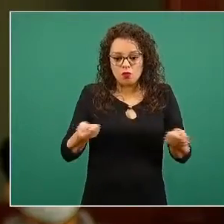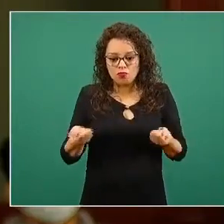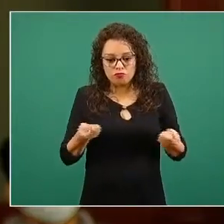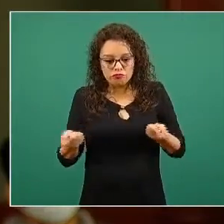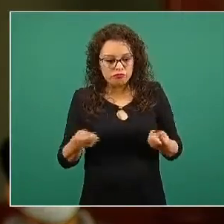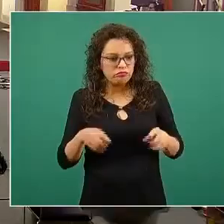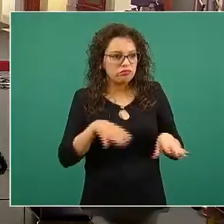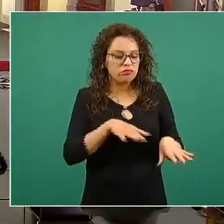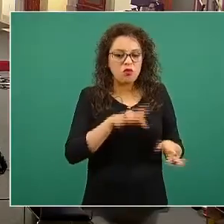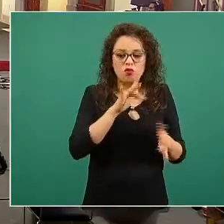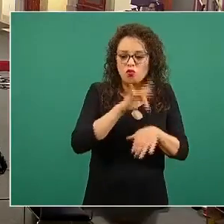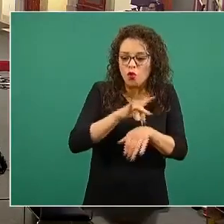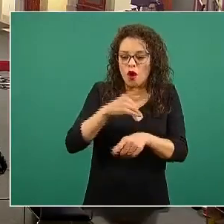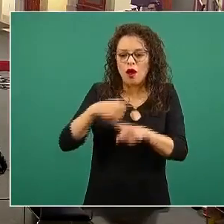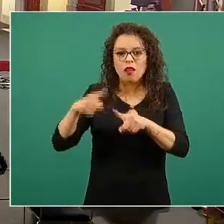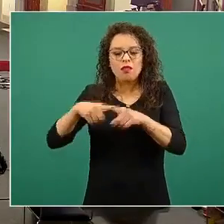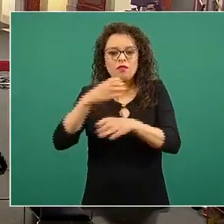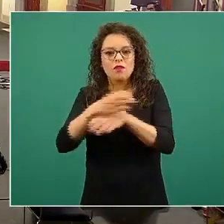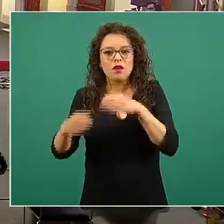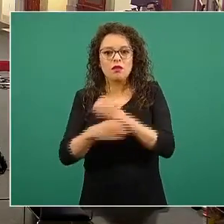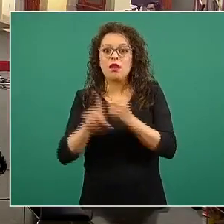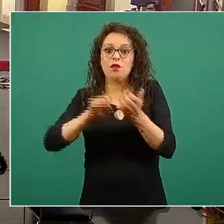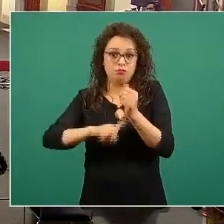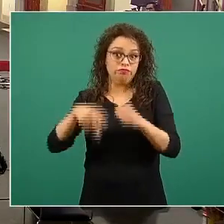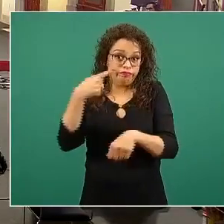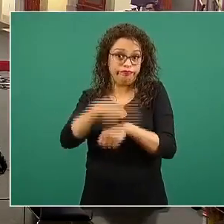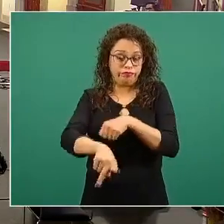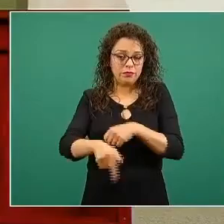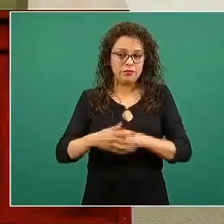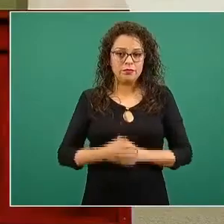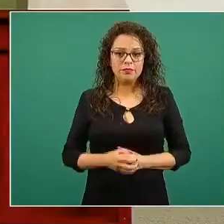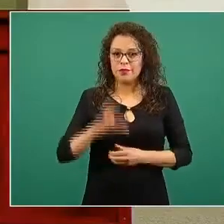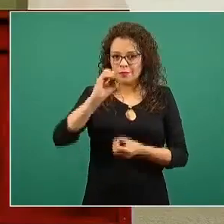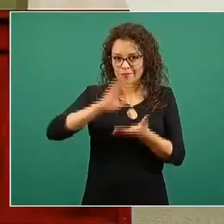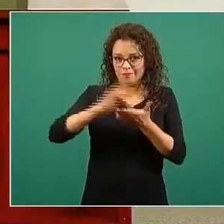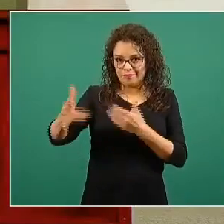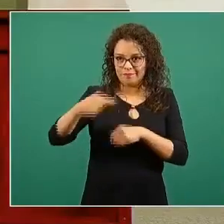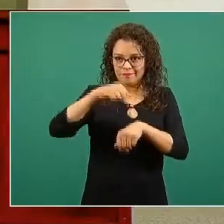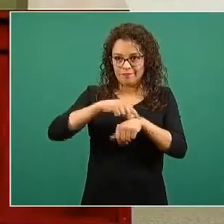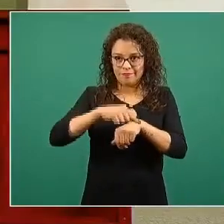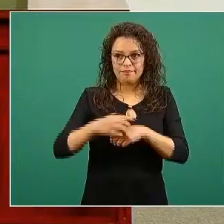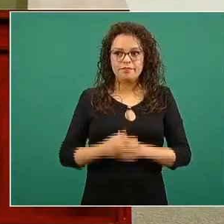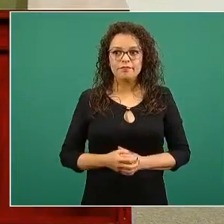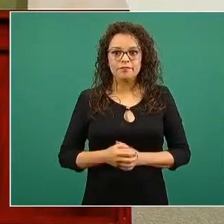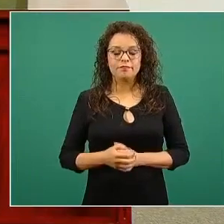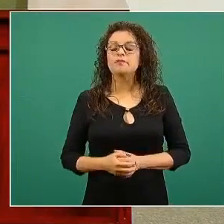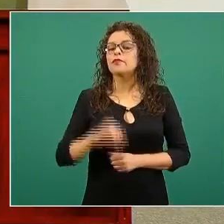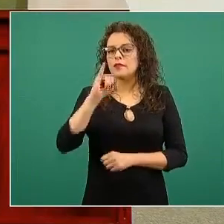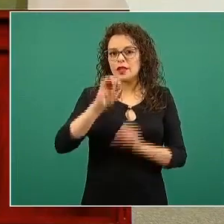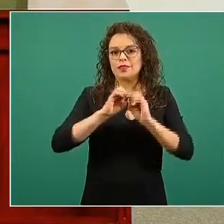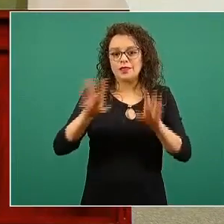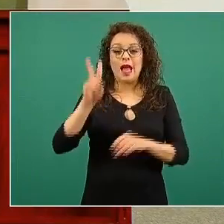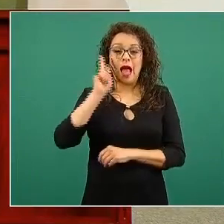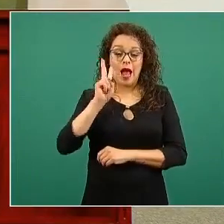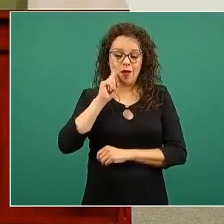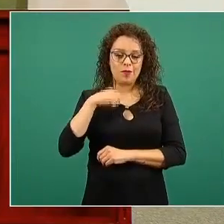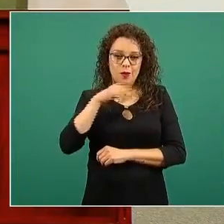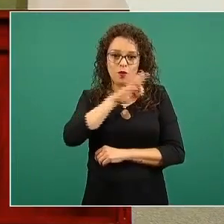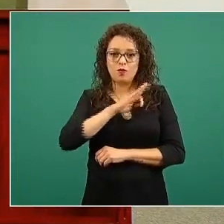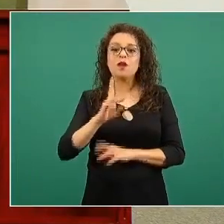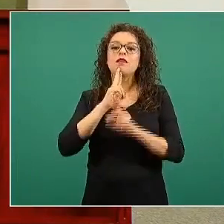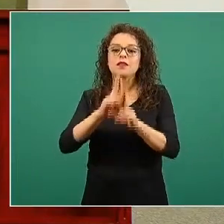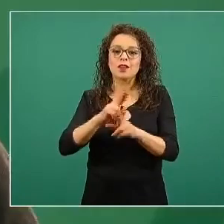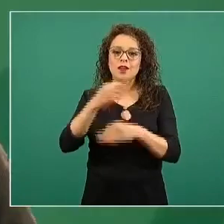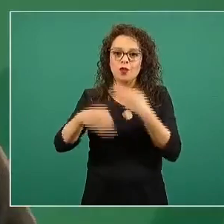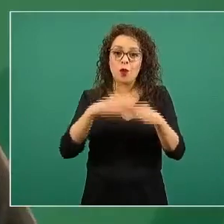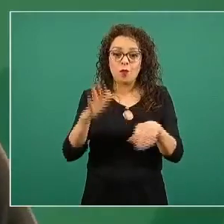peligrosos? Gracias, buenas noches, doctor. Claro, cómo no, con mucho gusto trataré de responder rápidamente por el tiempo. En el caso de